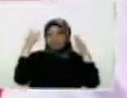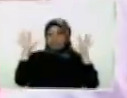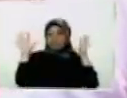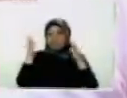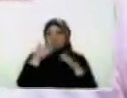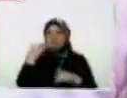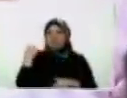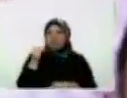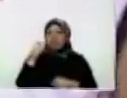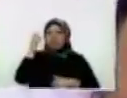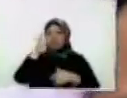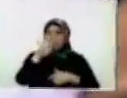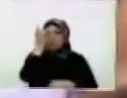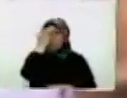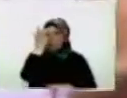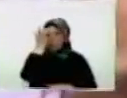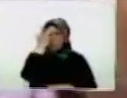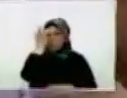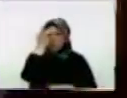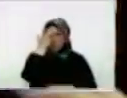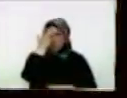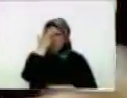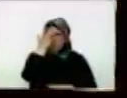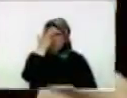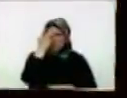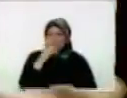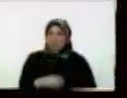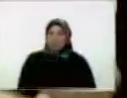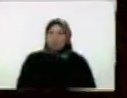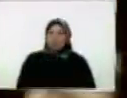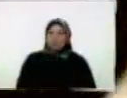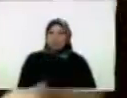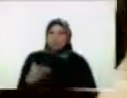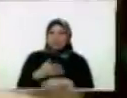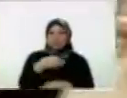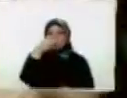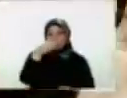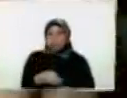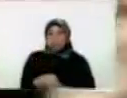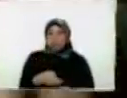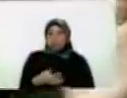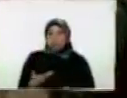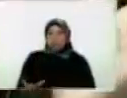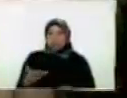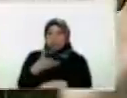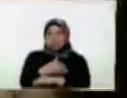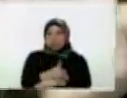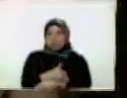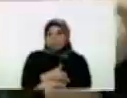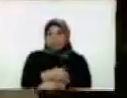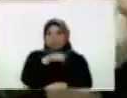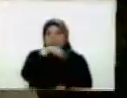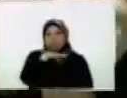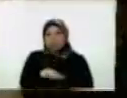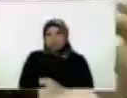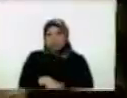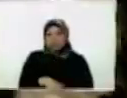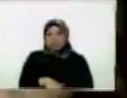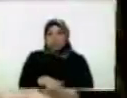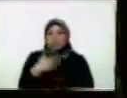Hablar del 4 de febrero, que seguramente algún día la historia nos